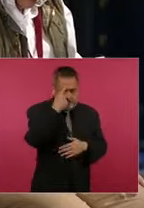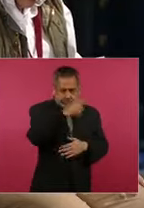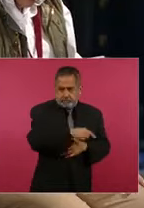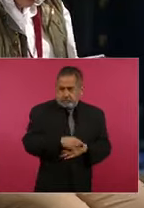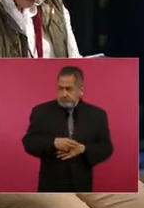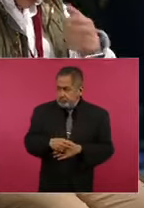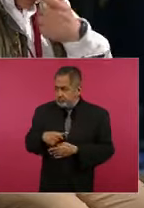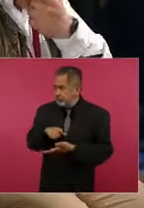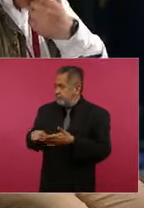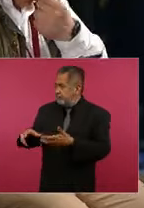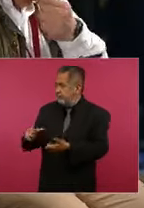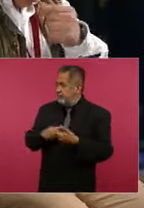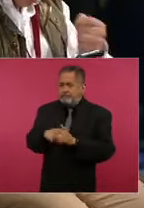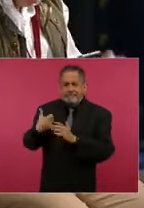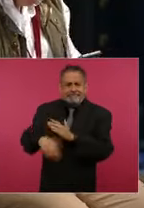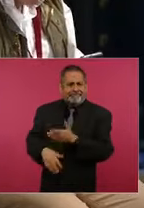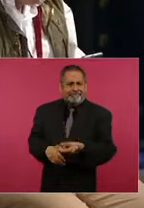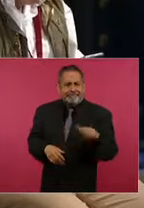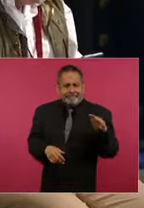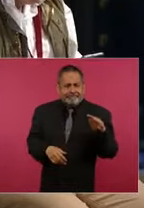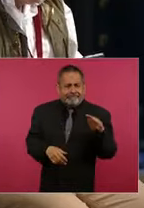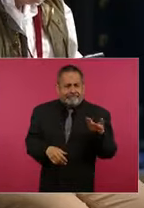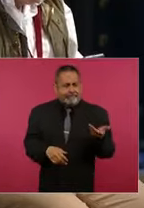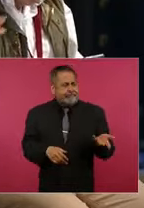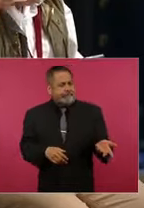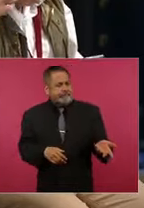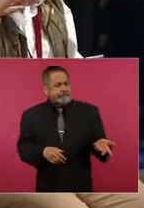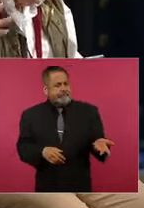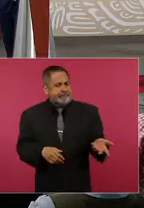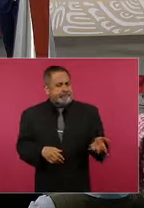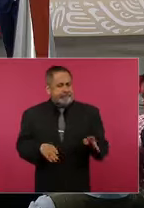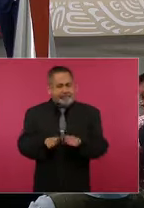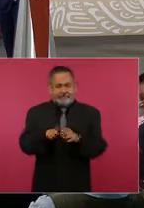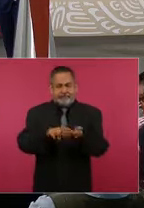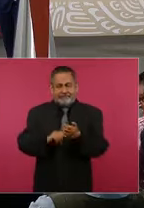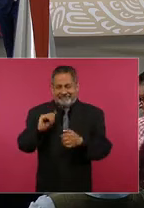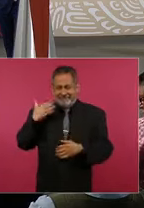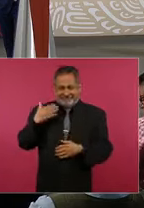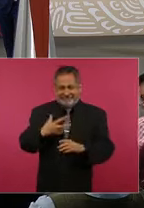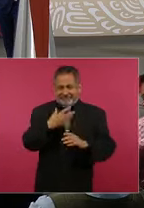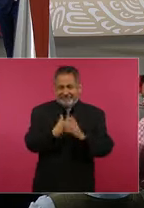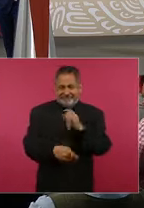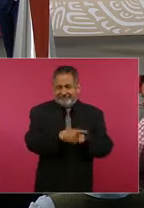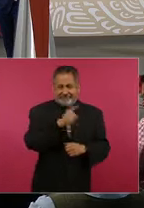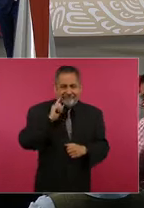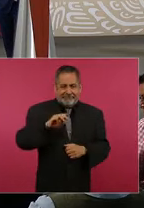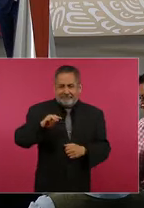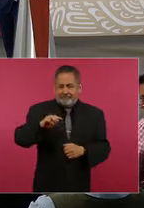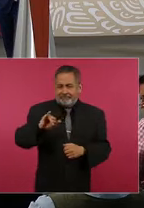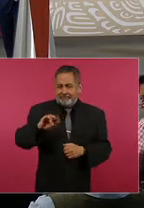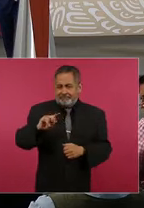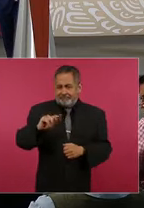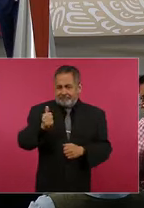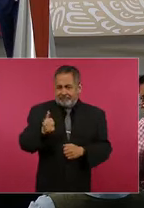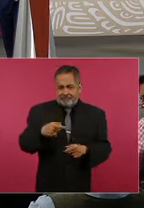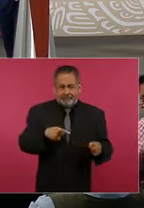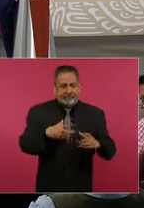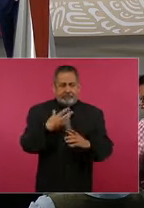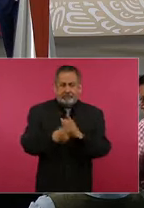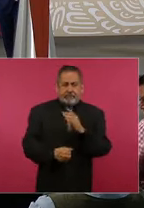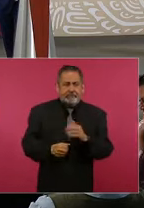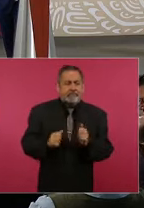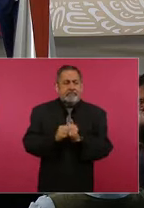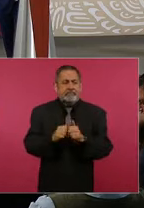este caso Govacasa. Hubo una encerrona antes de que se fuera prófuga Mirta Villalbazo, hubo una encerrona de